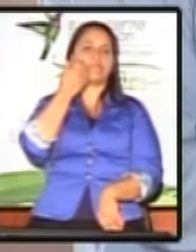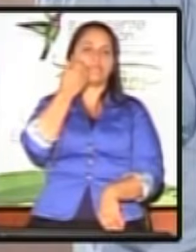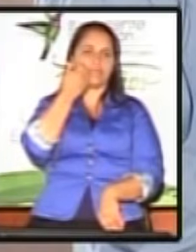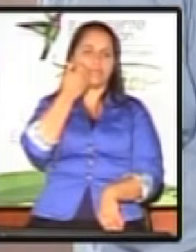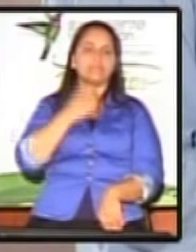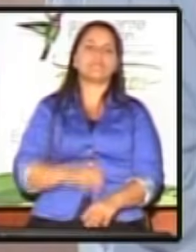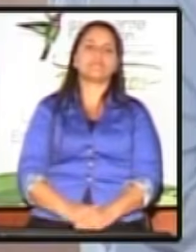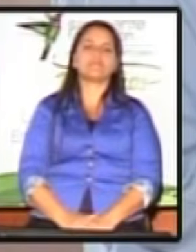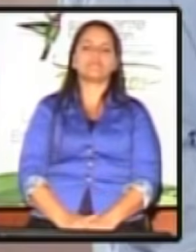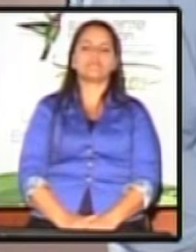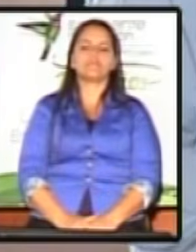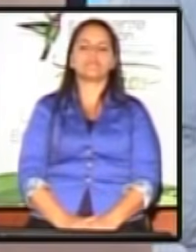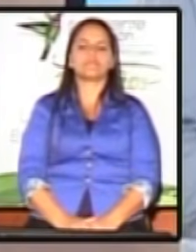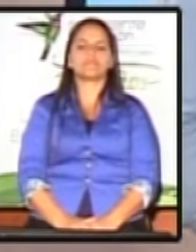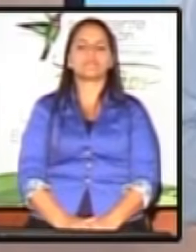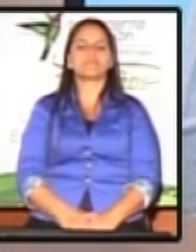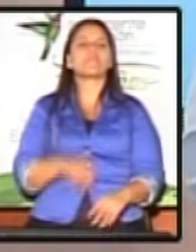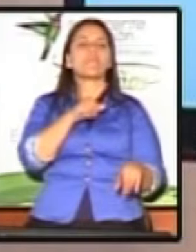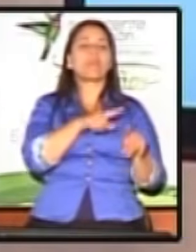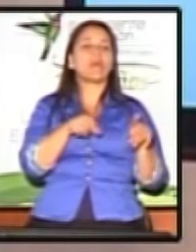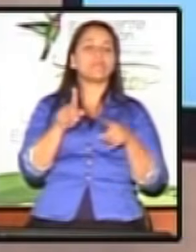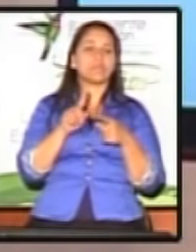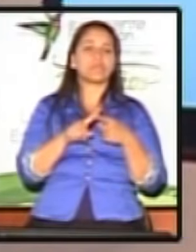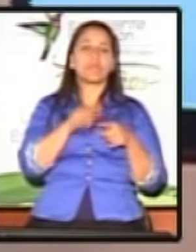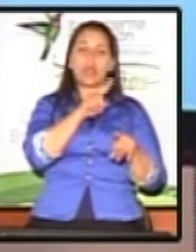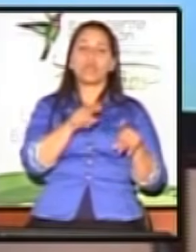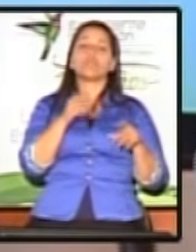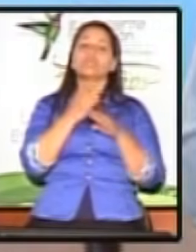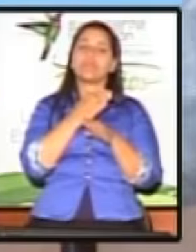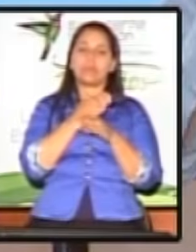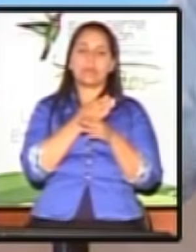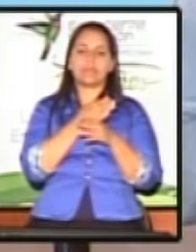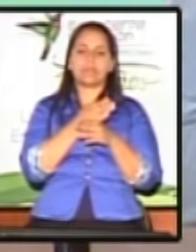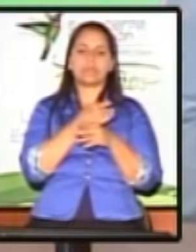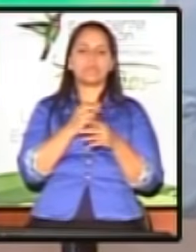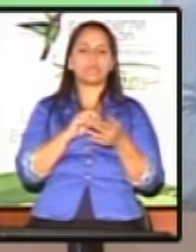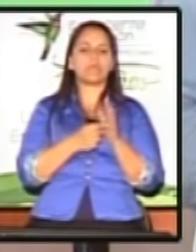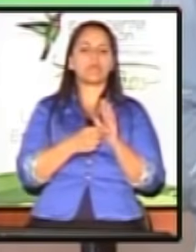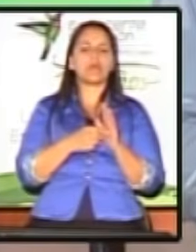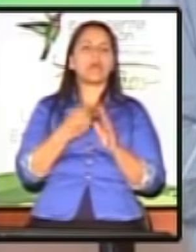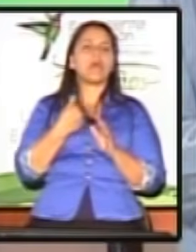Yo llamo esto los delitos contra la intimidad. Creen que por estar enfermo el baño es público.